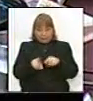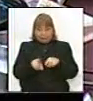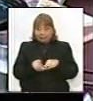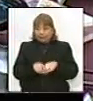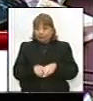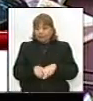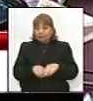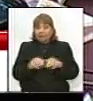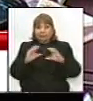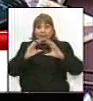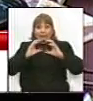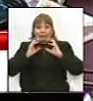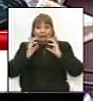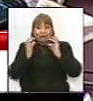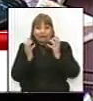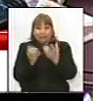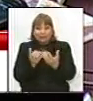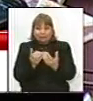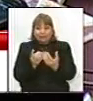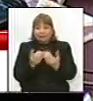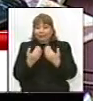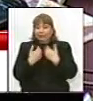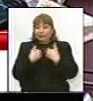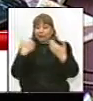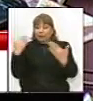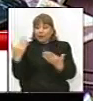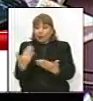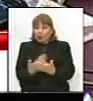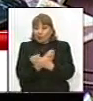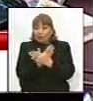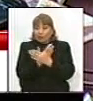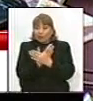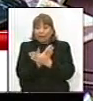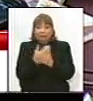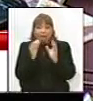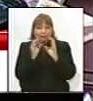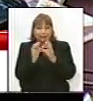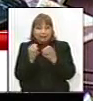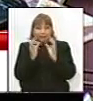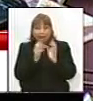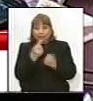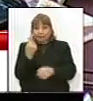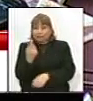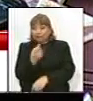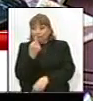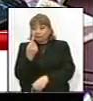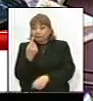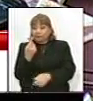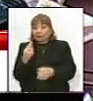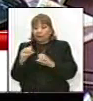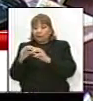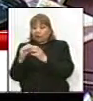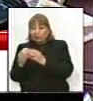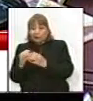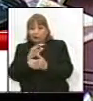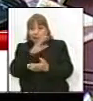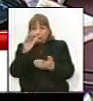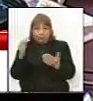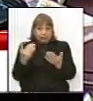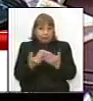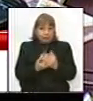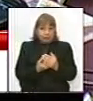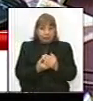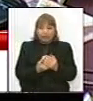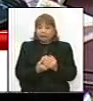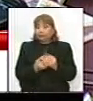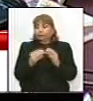cuando el Congreso tenga una nueva configuración, ¿una parte del Congreso va a tener sola función constituyente, otra no? No, todo el Congreso.